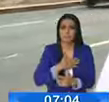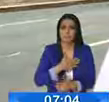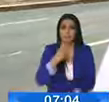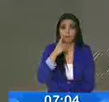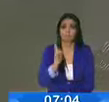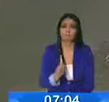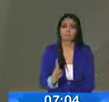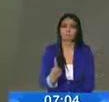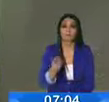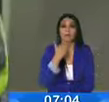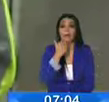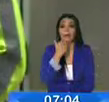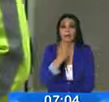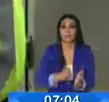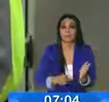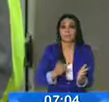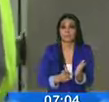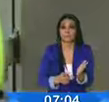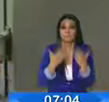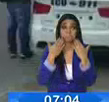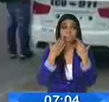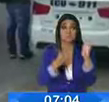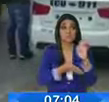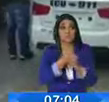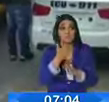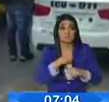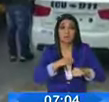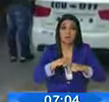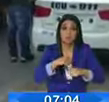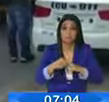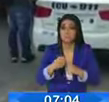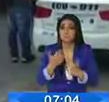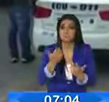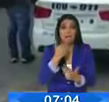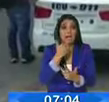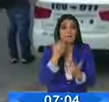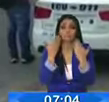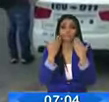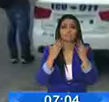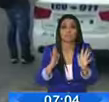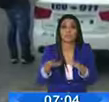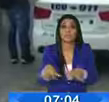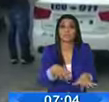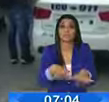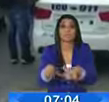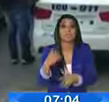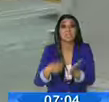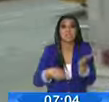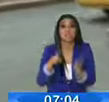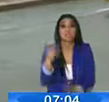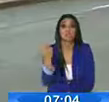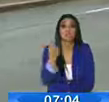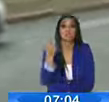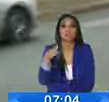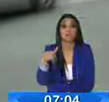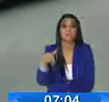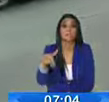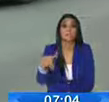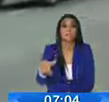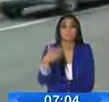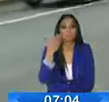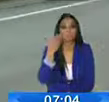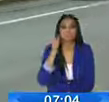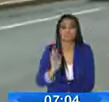dado vale pasado no se confirmó si salió a cumplir con algún trámite mandado encargo o simplemente caminaba buscando el sustento diario